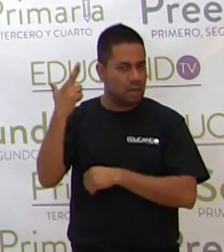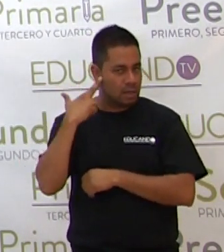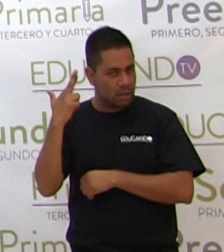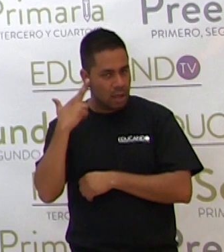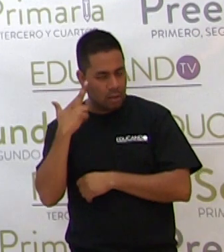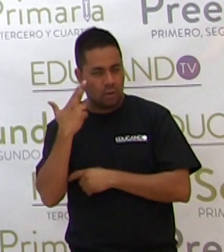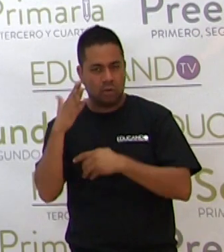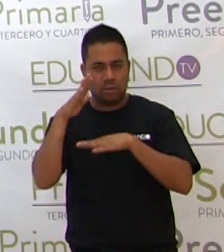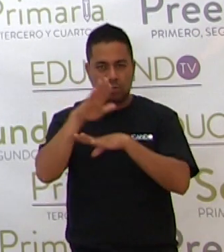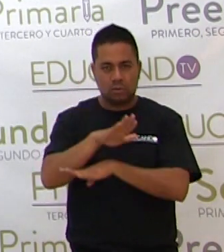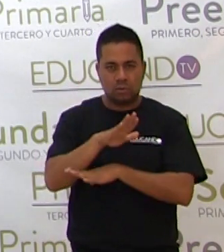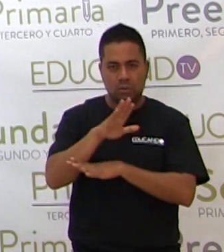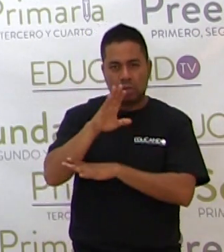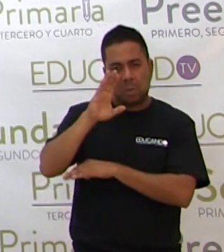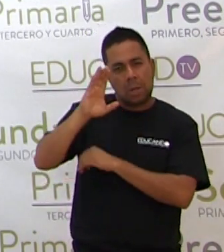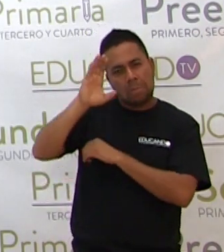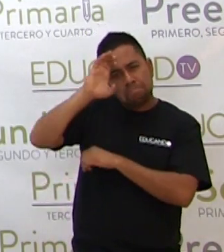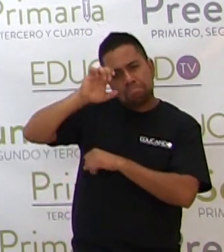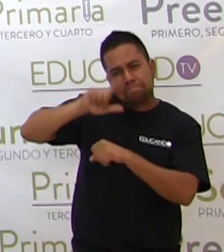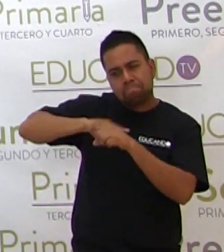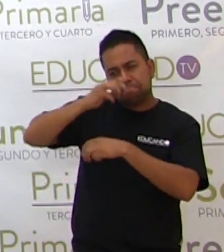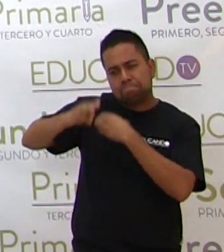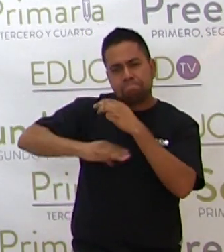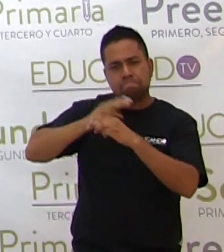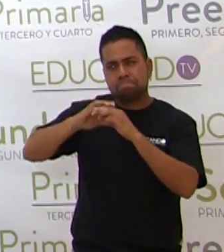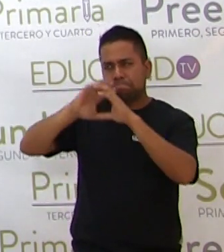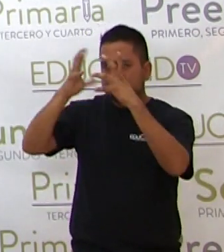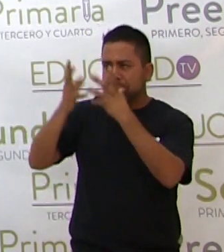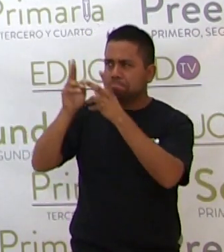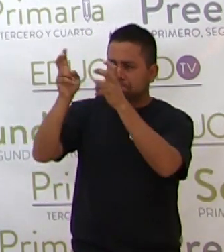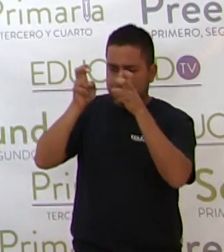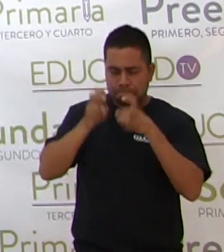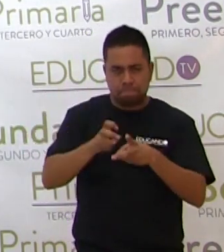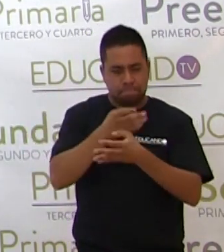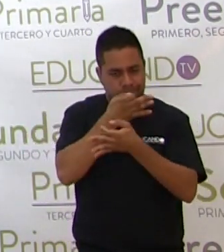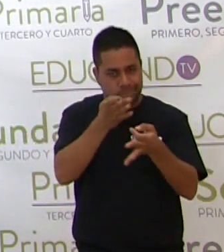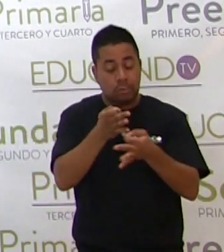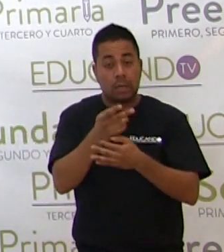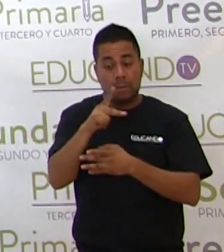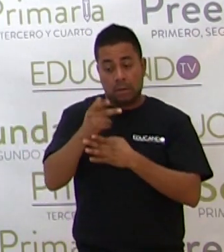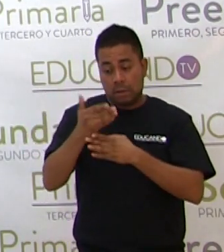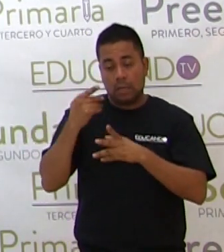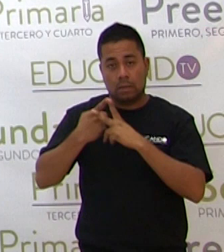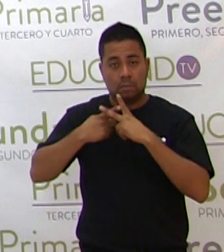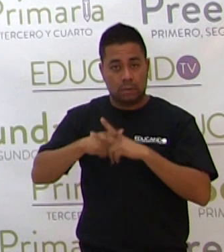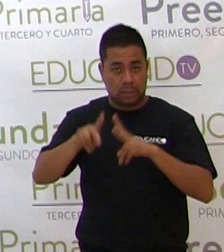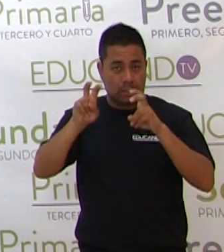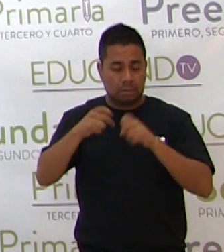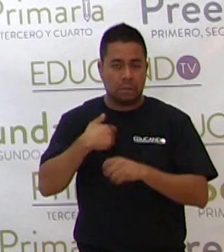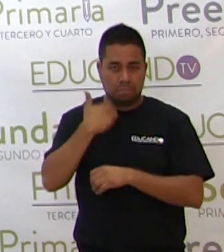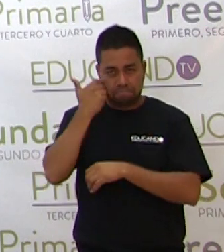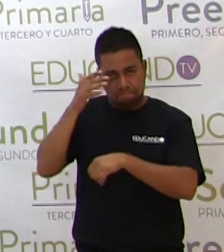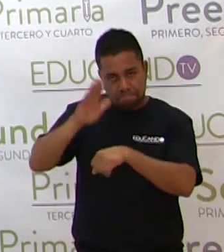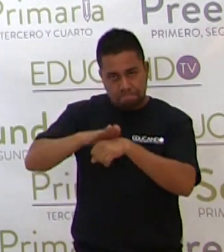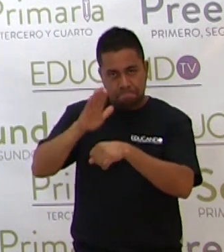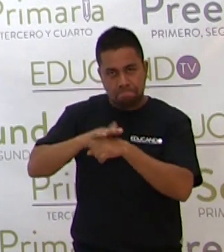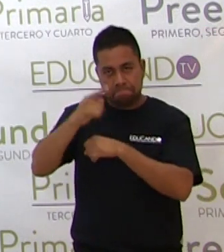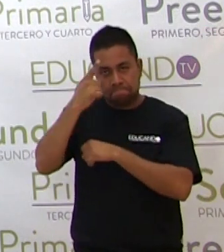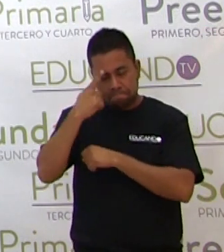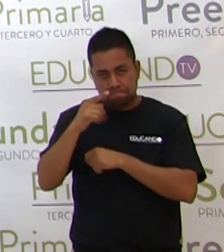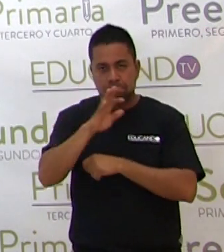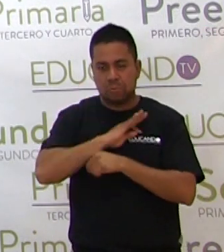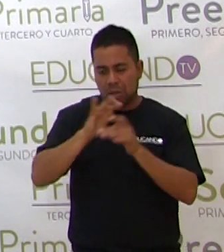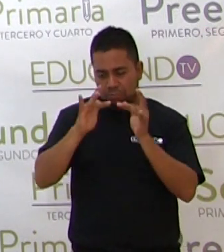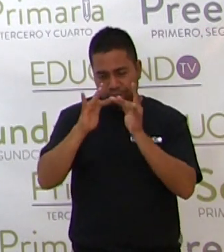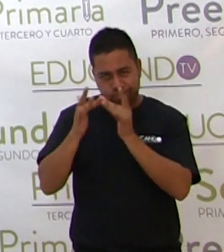cultura del mundo pero antes de iniciar el tema quiero invitarlos a que nos visiten en todas